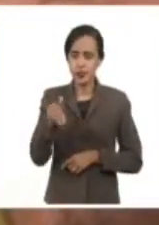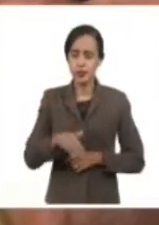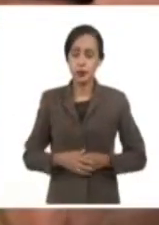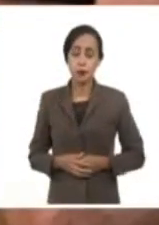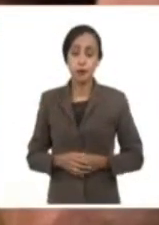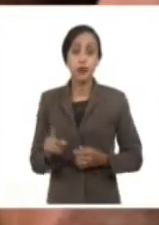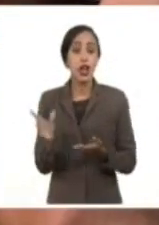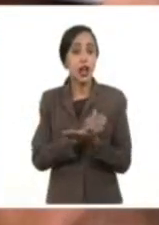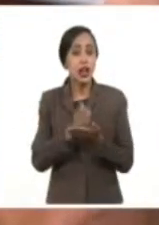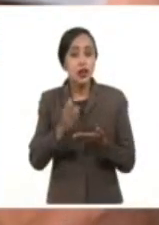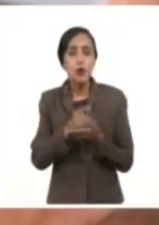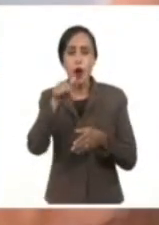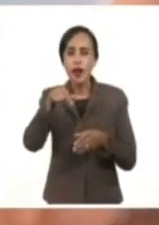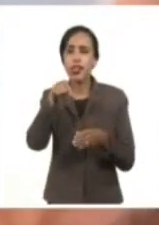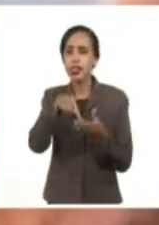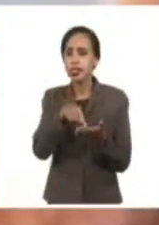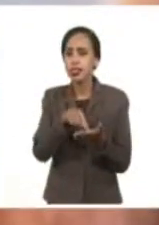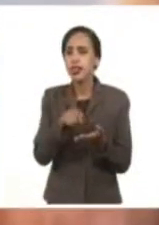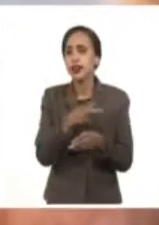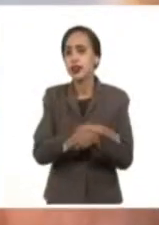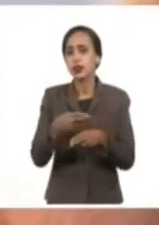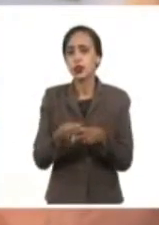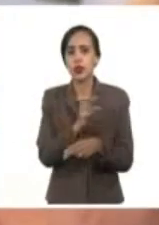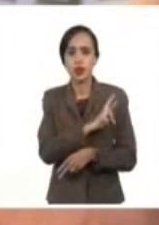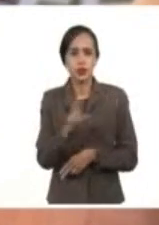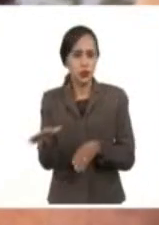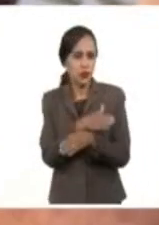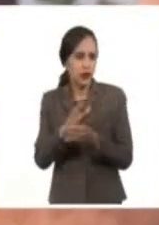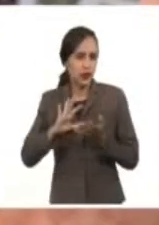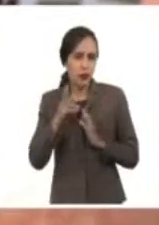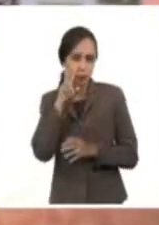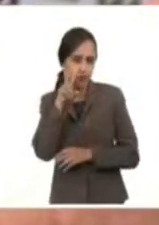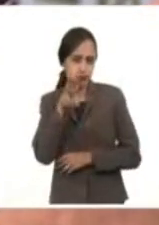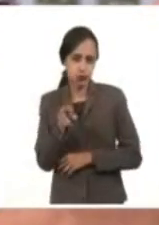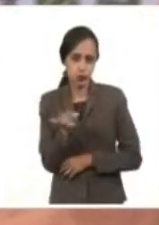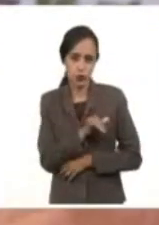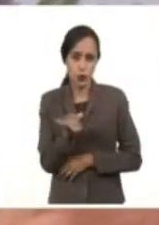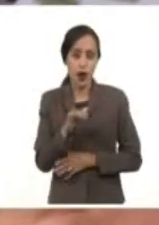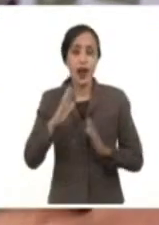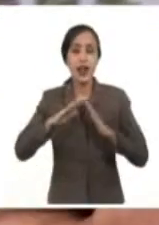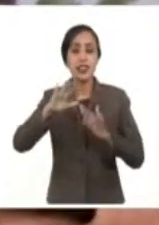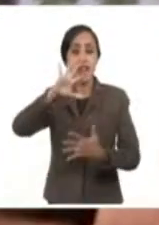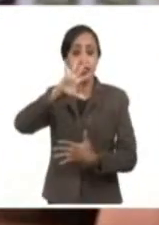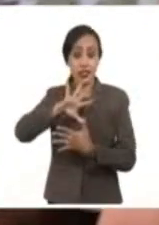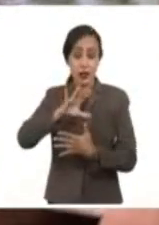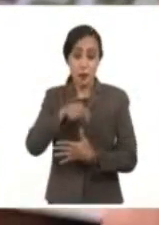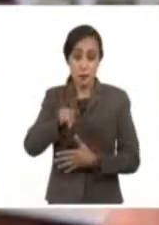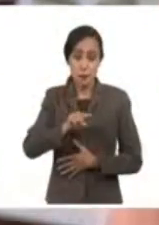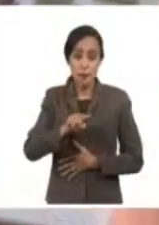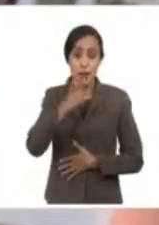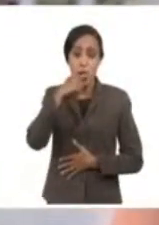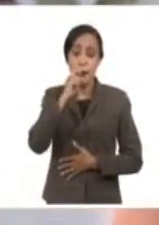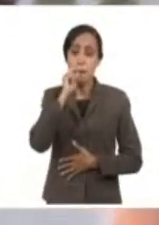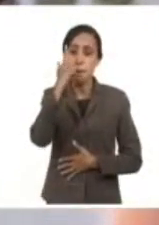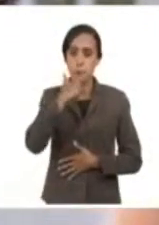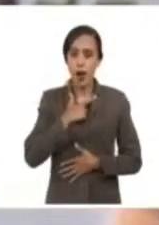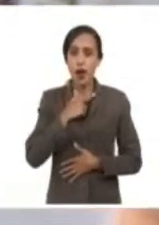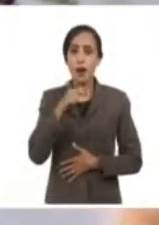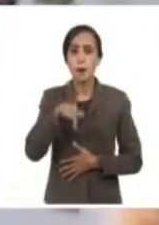recoge la historia de la revolución desde perspectivas diversas. La Casa del Alba Cultural acogió la presentación por parte de